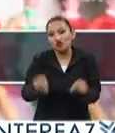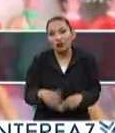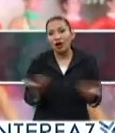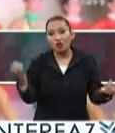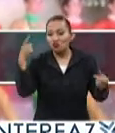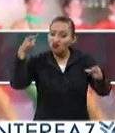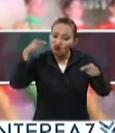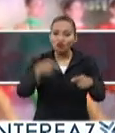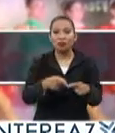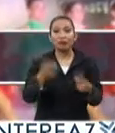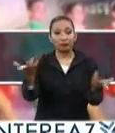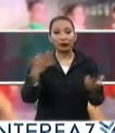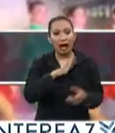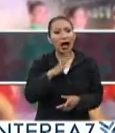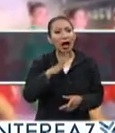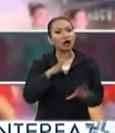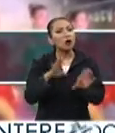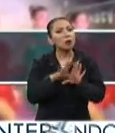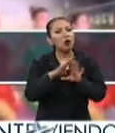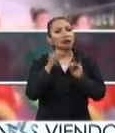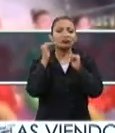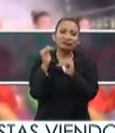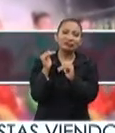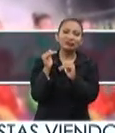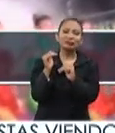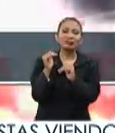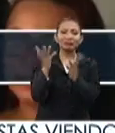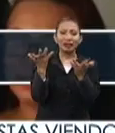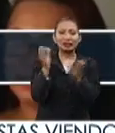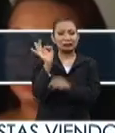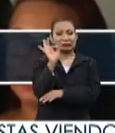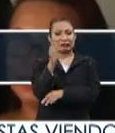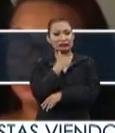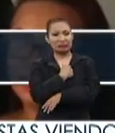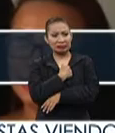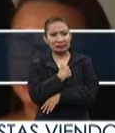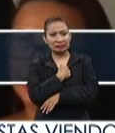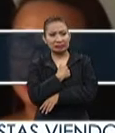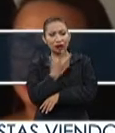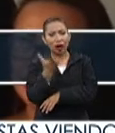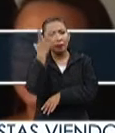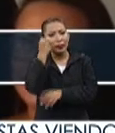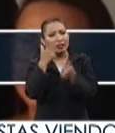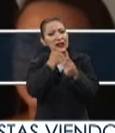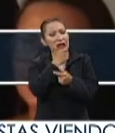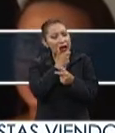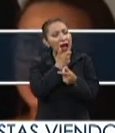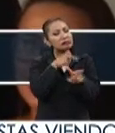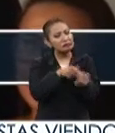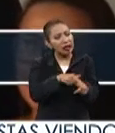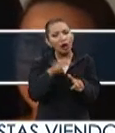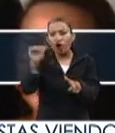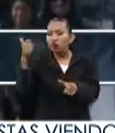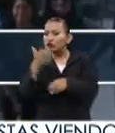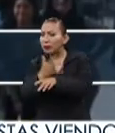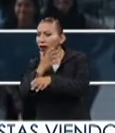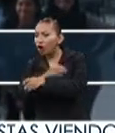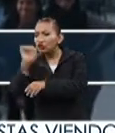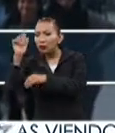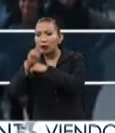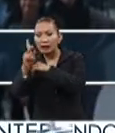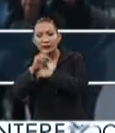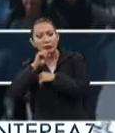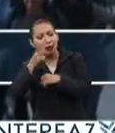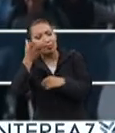tal. Entonces también existía como este límite de que a lo mejor yo siguiendo aprendiendo del inglés, mis otros compañeros de otras